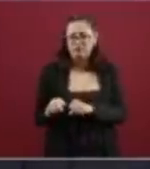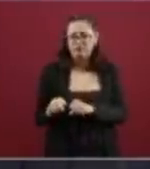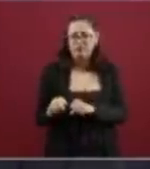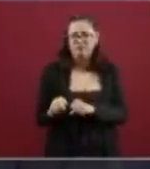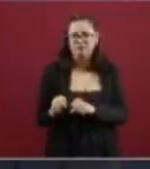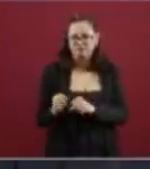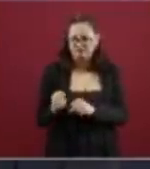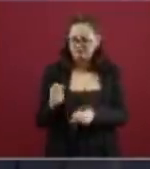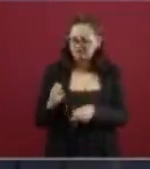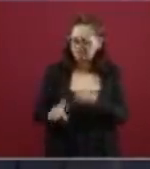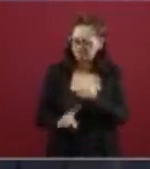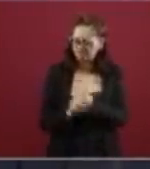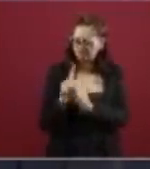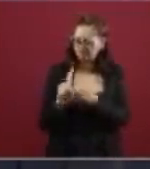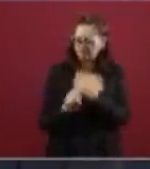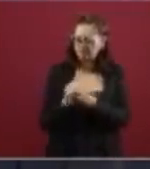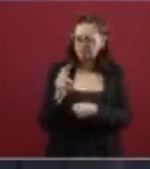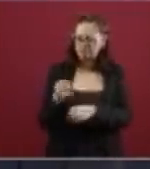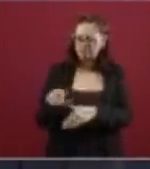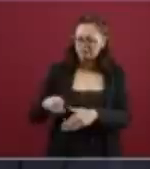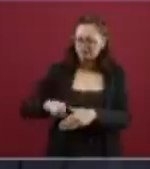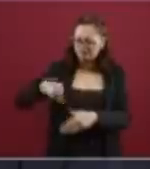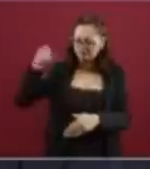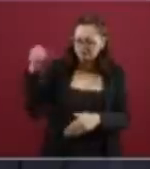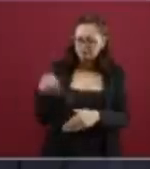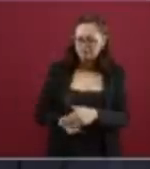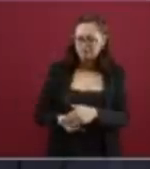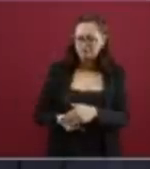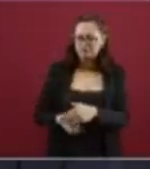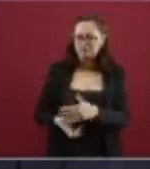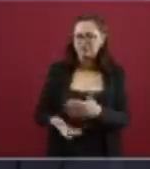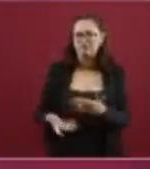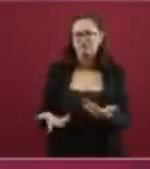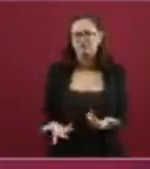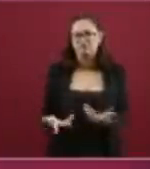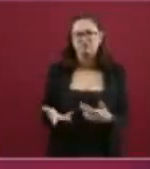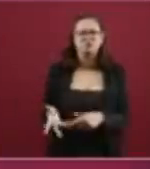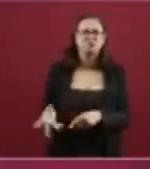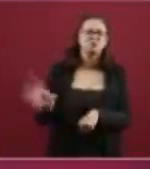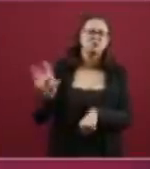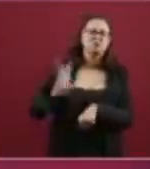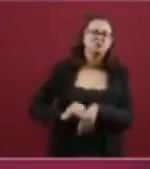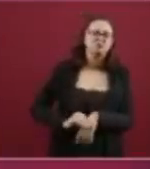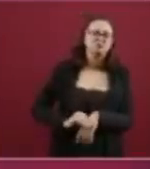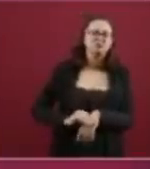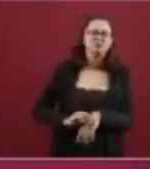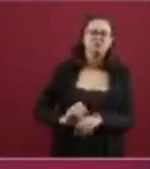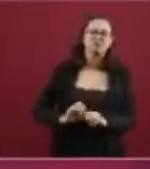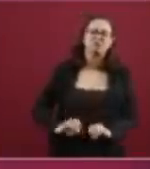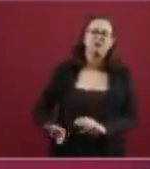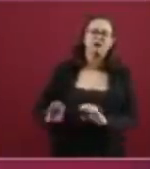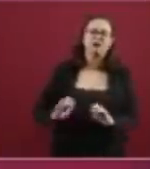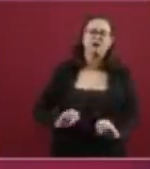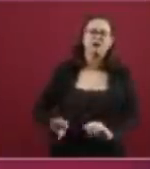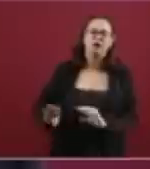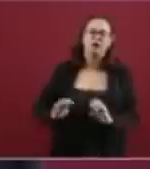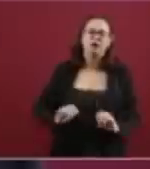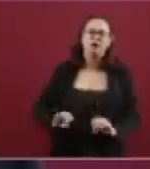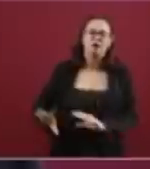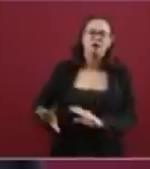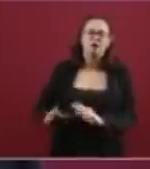el problema de la violencia. Se toleró por mucho tiempo